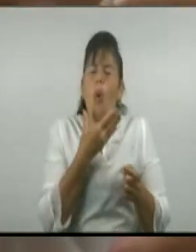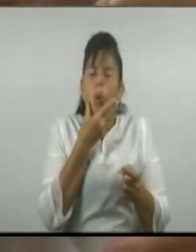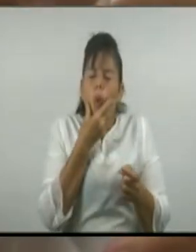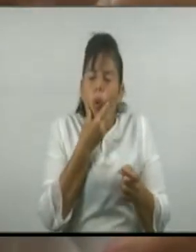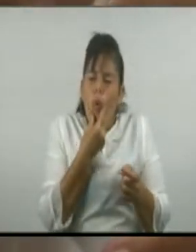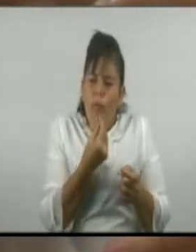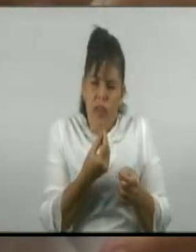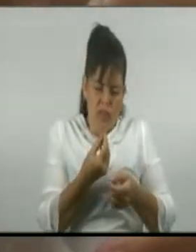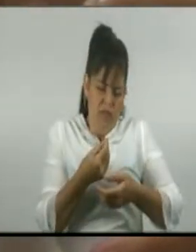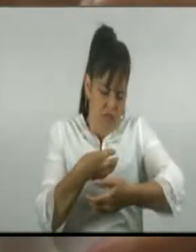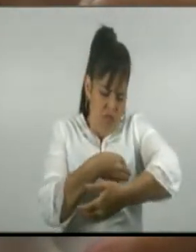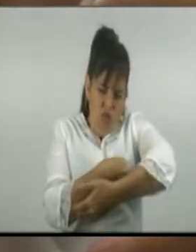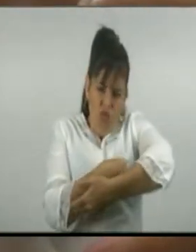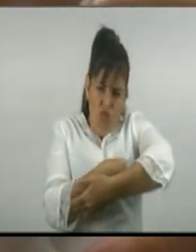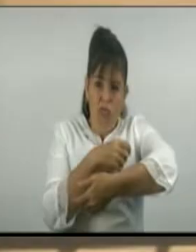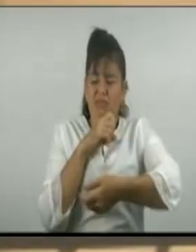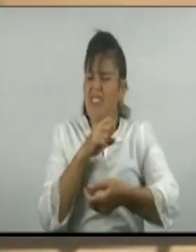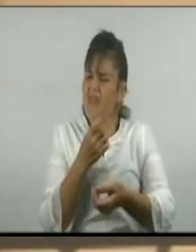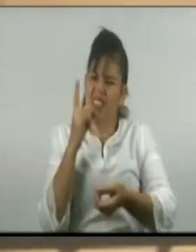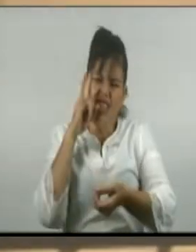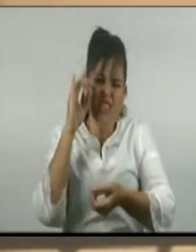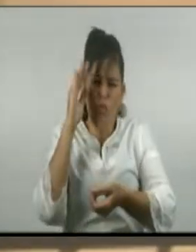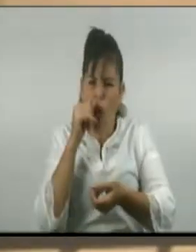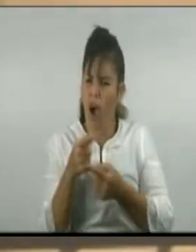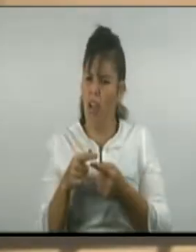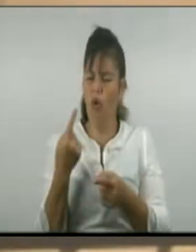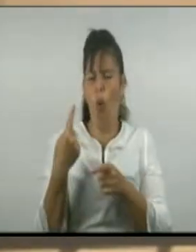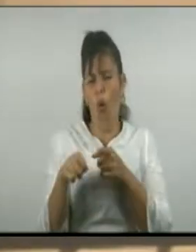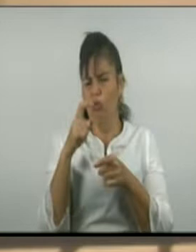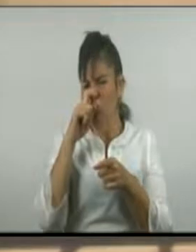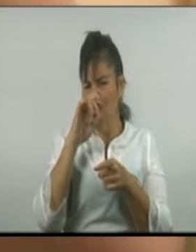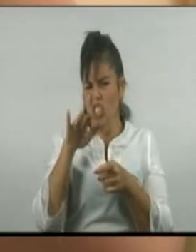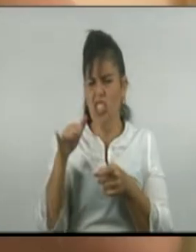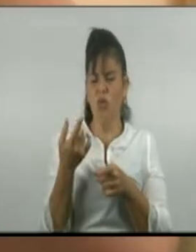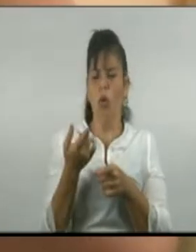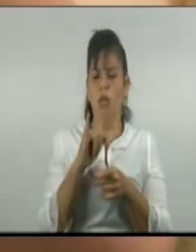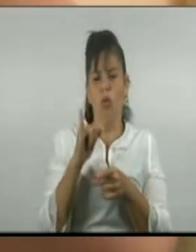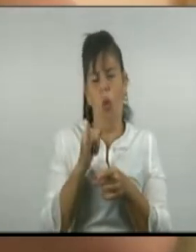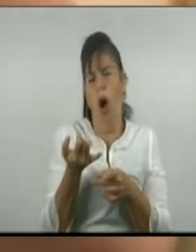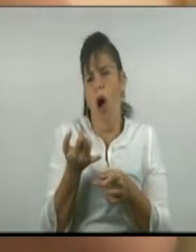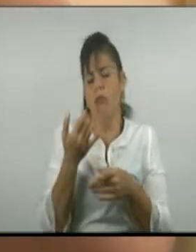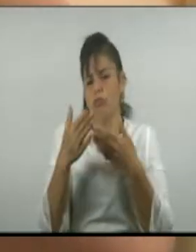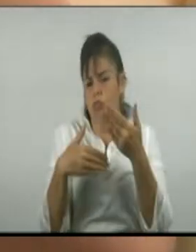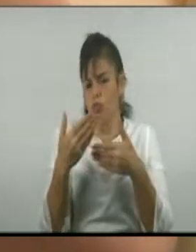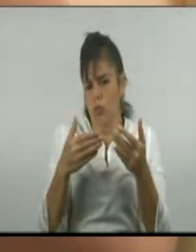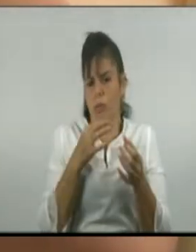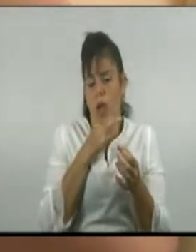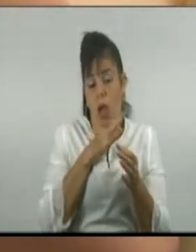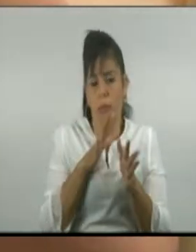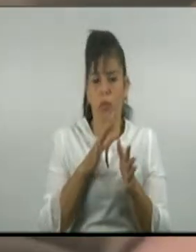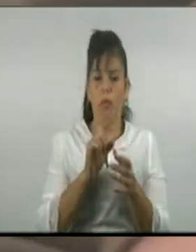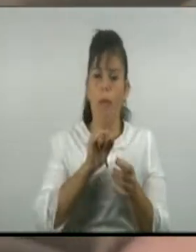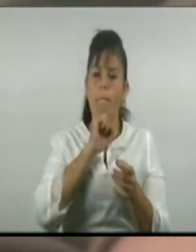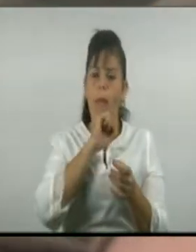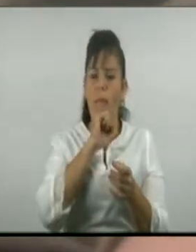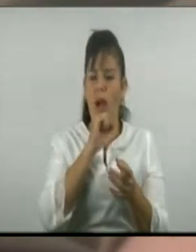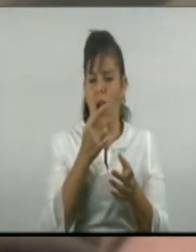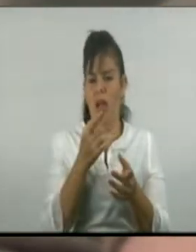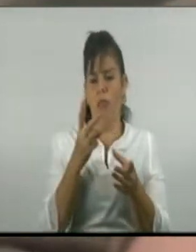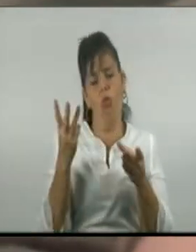hijos lactantes niños que se encuentran en circunstancias especiales por ejemplo cuya madre sufra